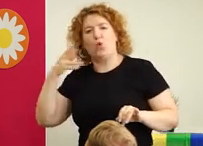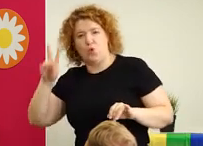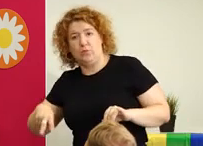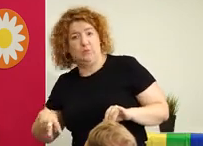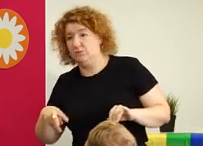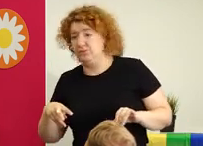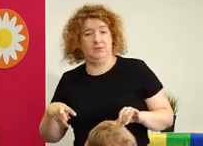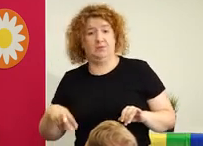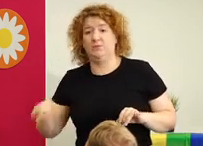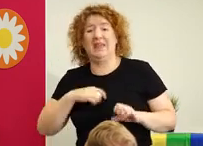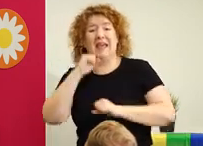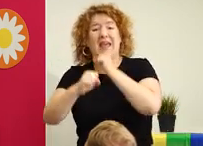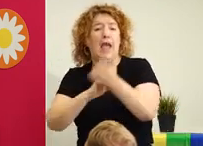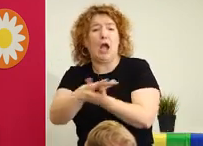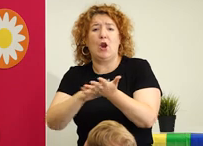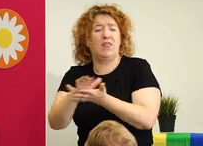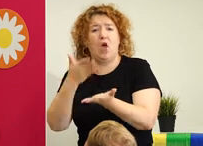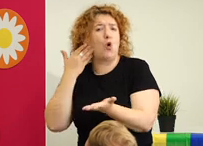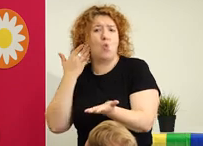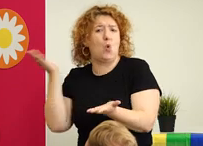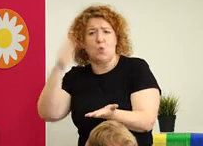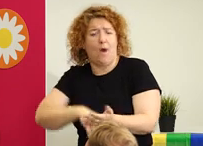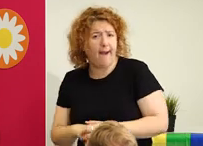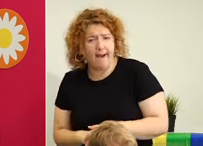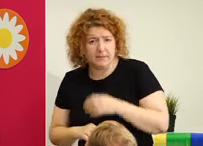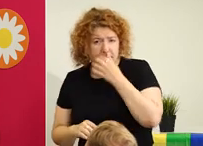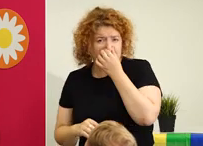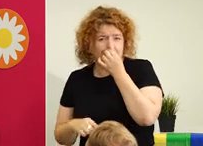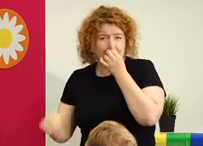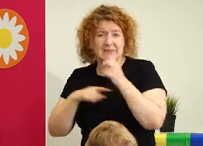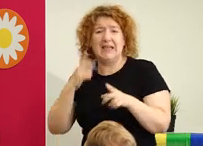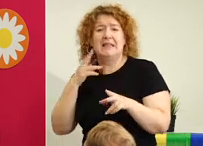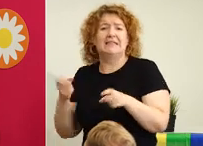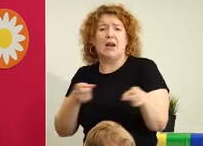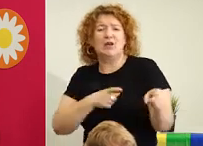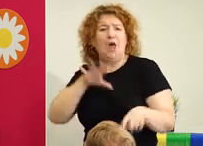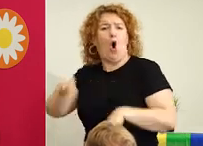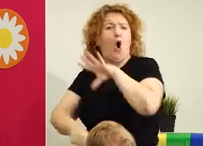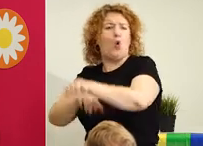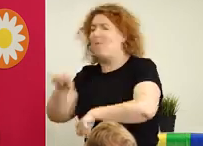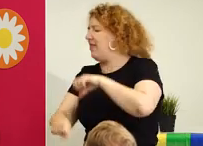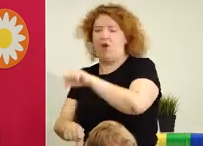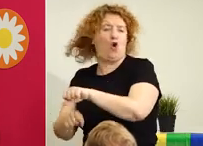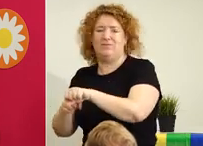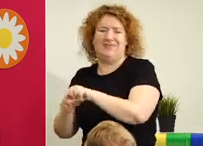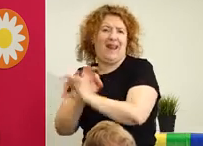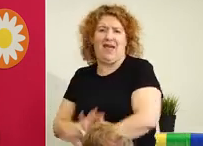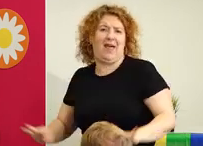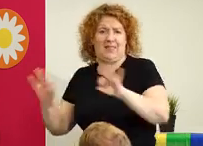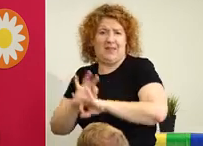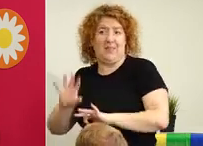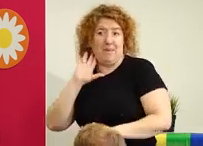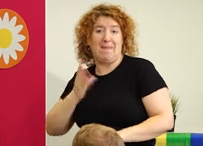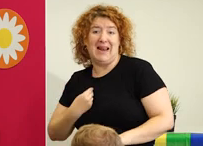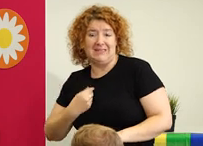hay orgullo en el genocidio, no hay orgullo en la ocupación terrorista del Estado de Palestina y del